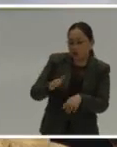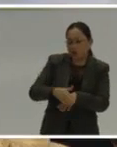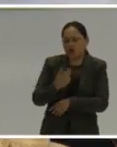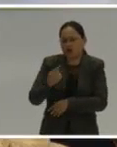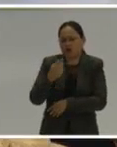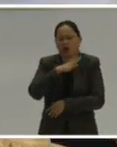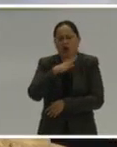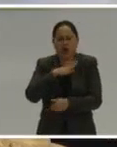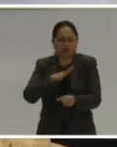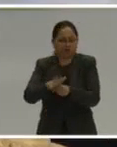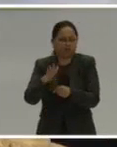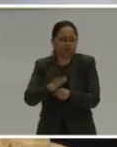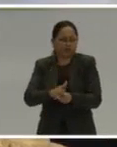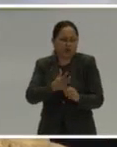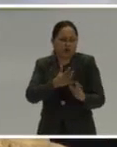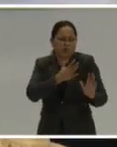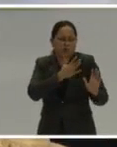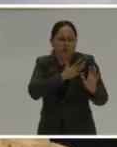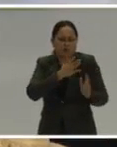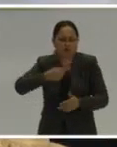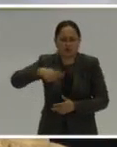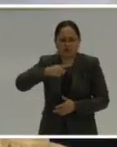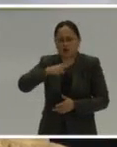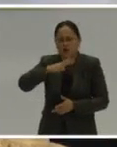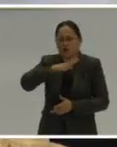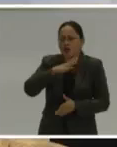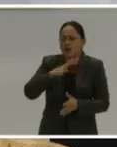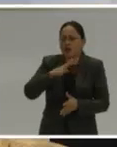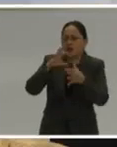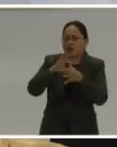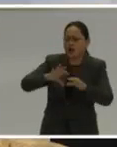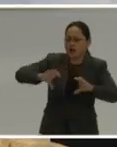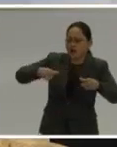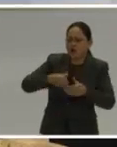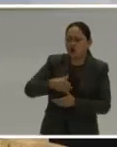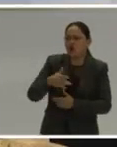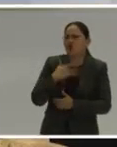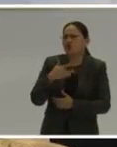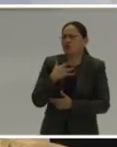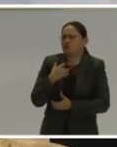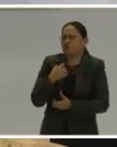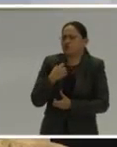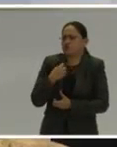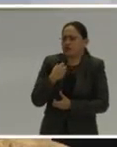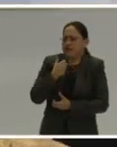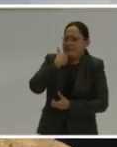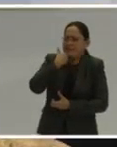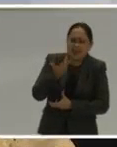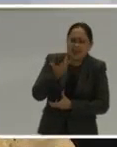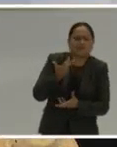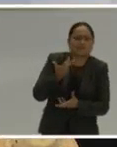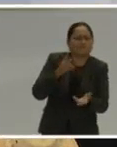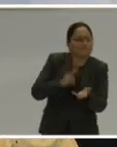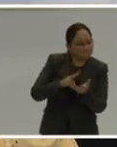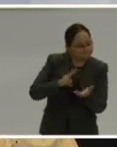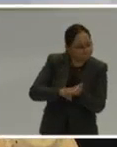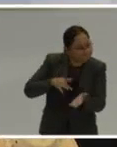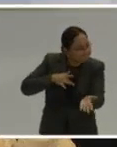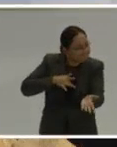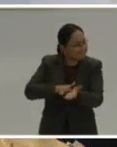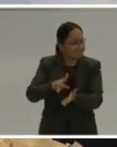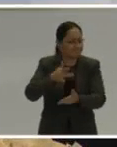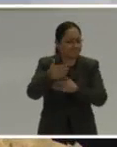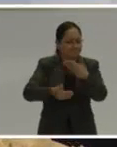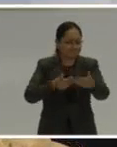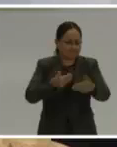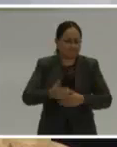compromiso político, por la camasa, la jayu, la fuerza, apoya en este proceso,